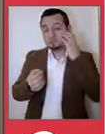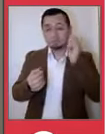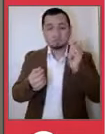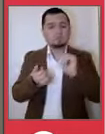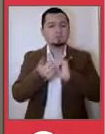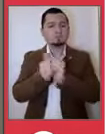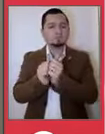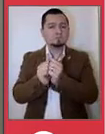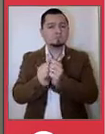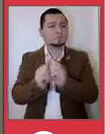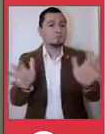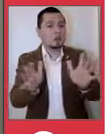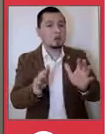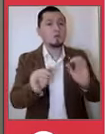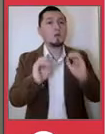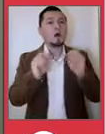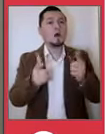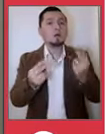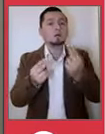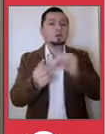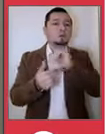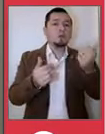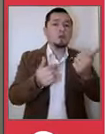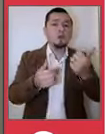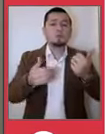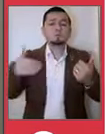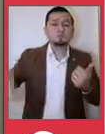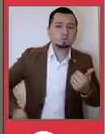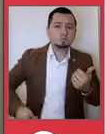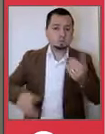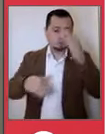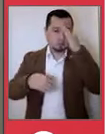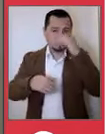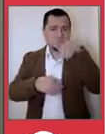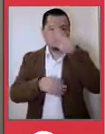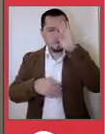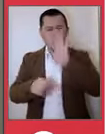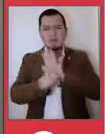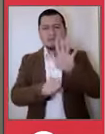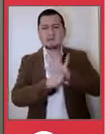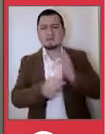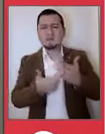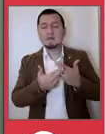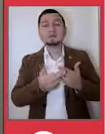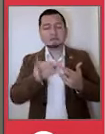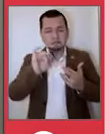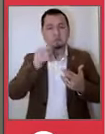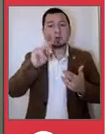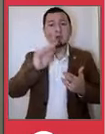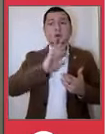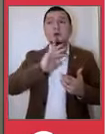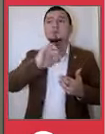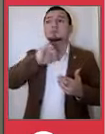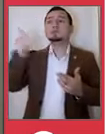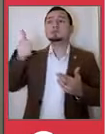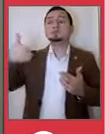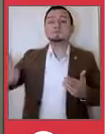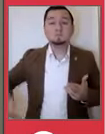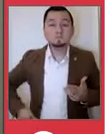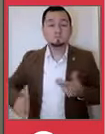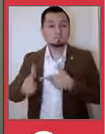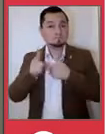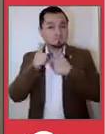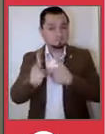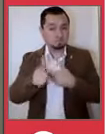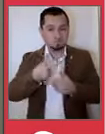disponibles para atender otros padecimientos eso es lo que es muy importante entender y particularmente el sector salud jalisco lo que ha hecho es